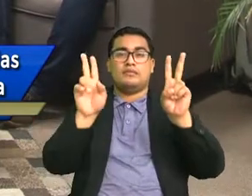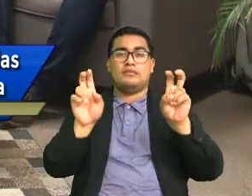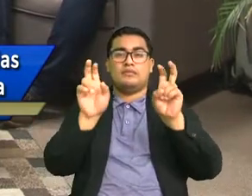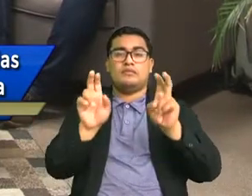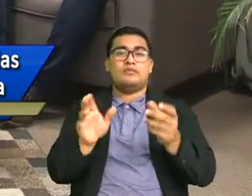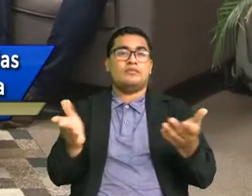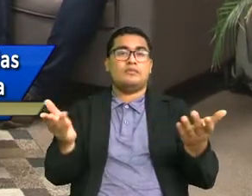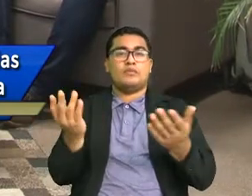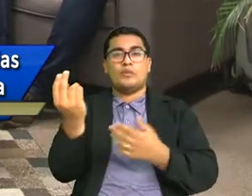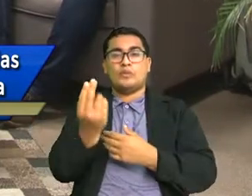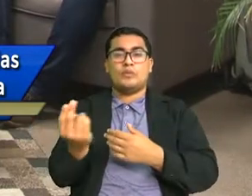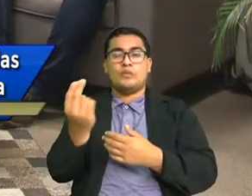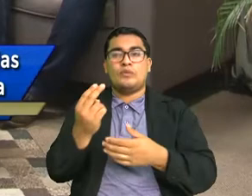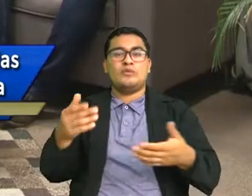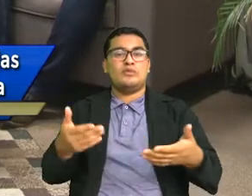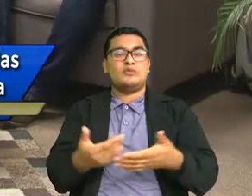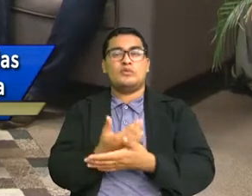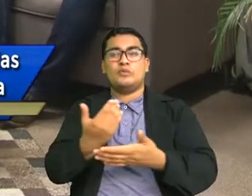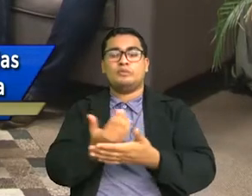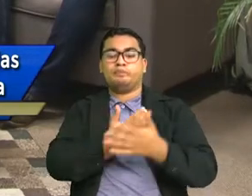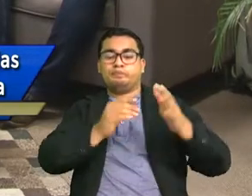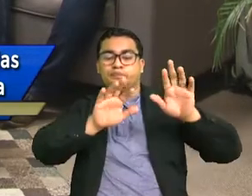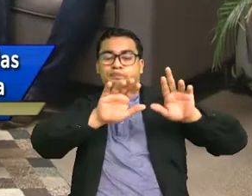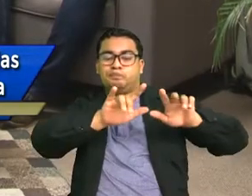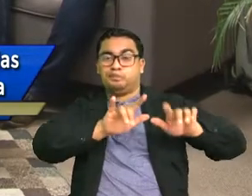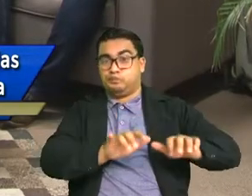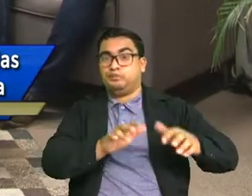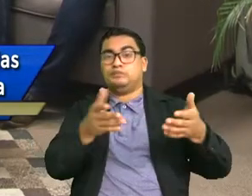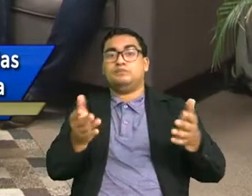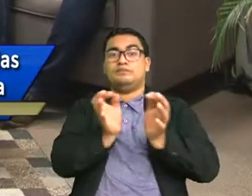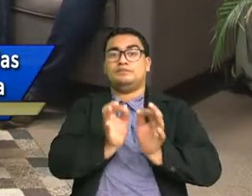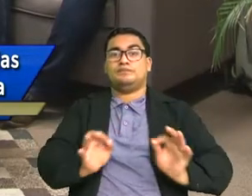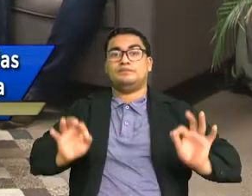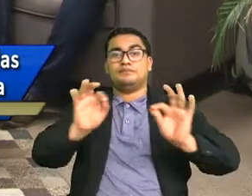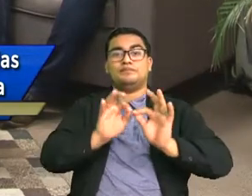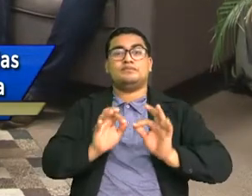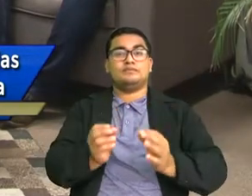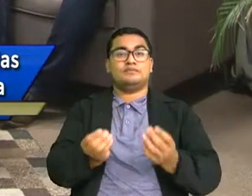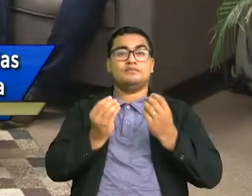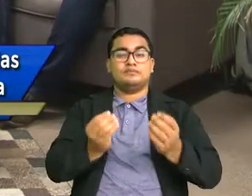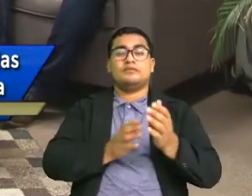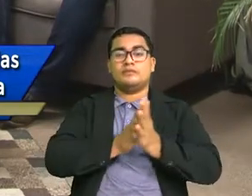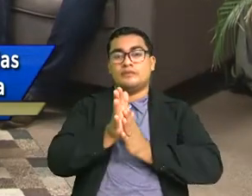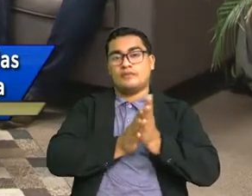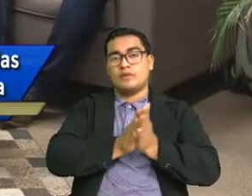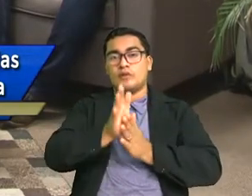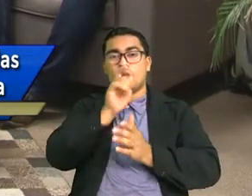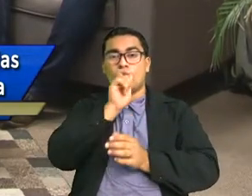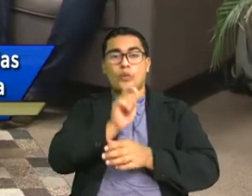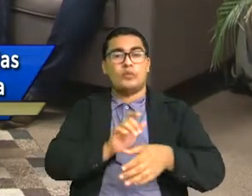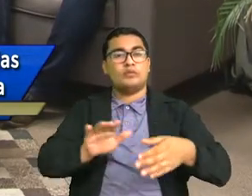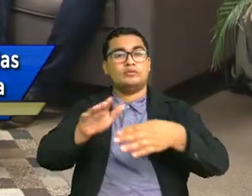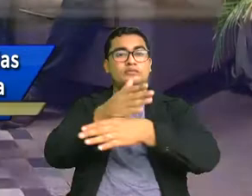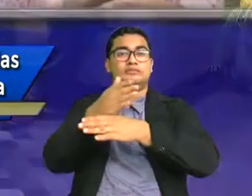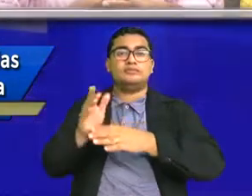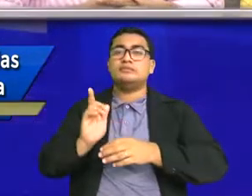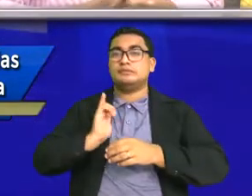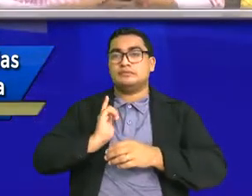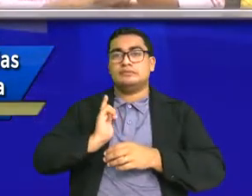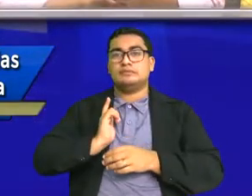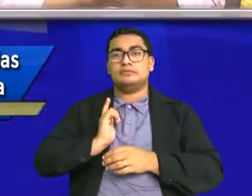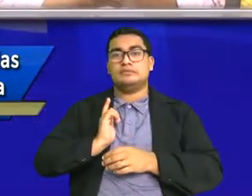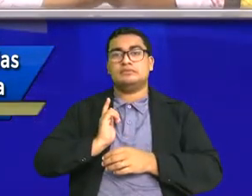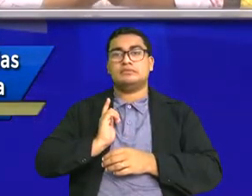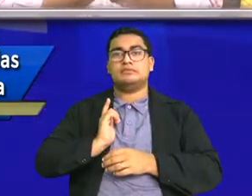uso de las tecnologías información y la comunicación ha sido muy relevante hemos aprovechado mucho mucho los espacios por ejemplo ya tenemos prácticamente en